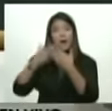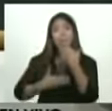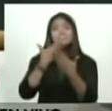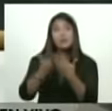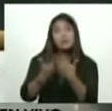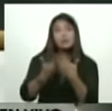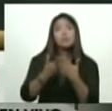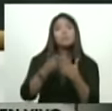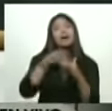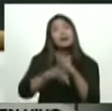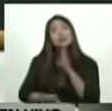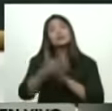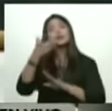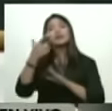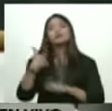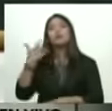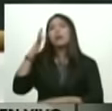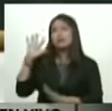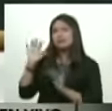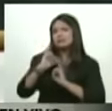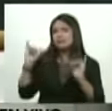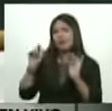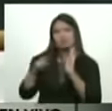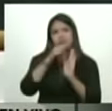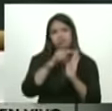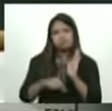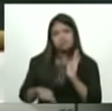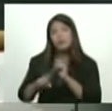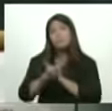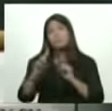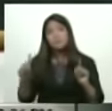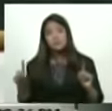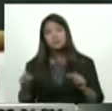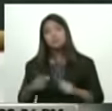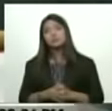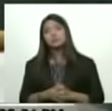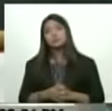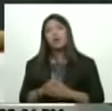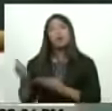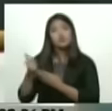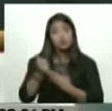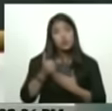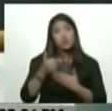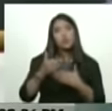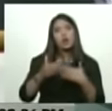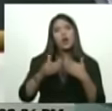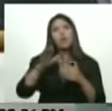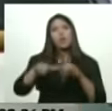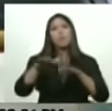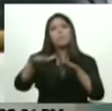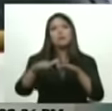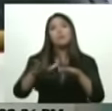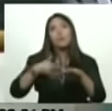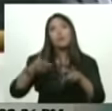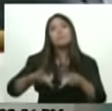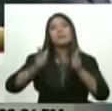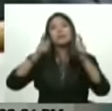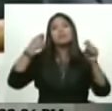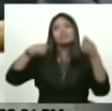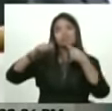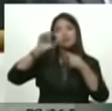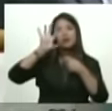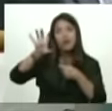tengo entendido que ya estaba derogado. Y eso en su momento ayudó mucho en los trámites para efectuar la exportación.